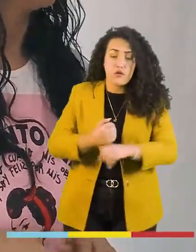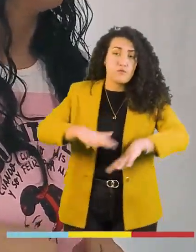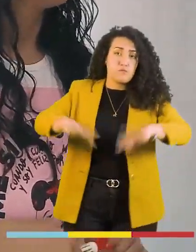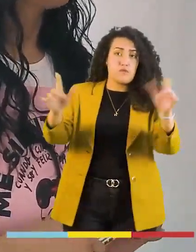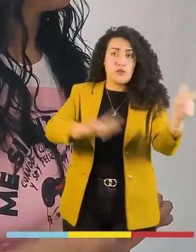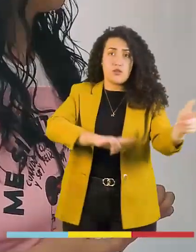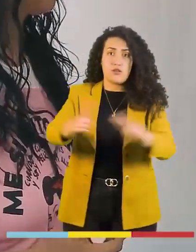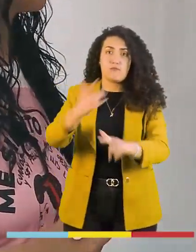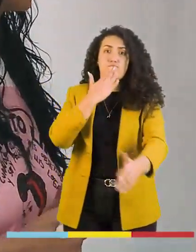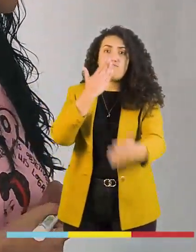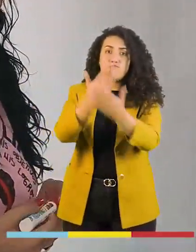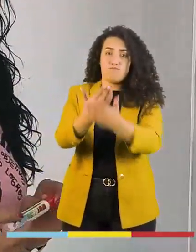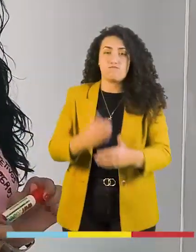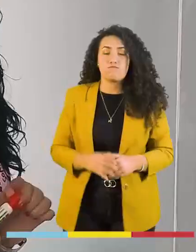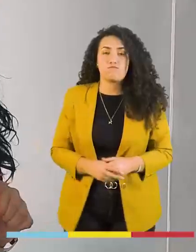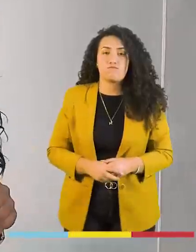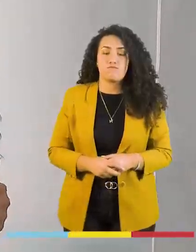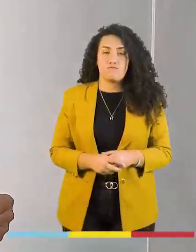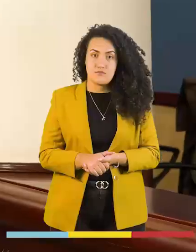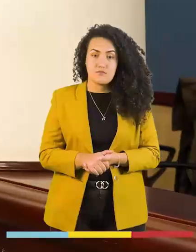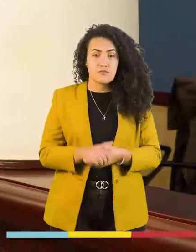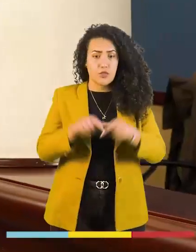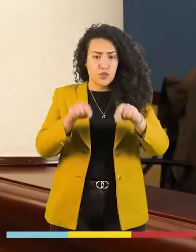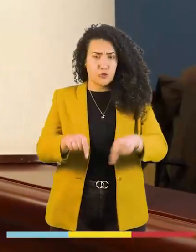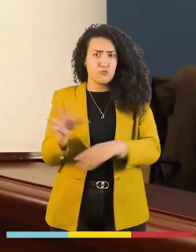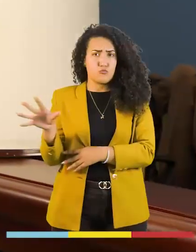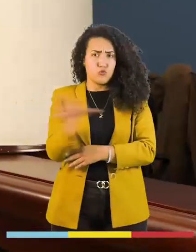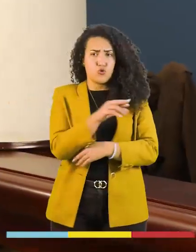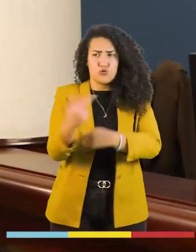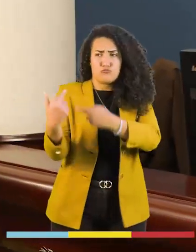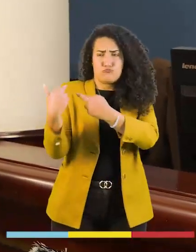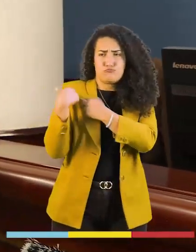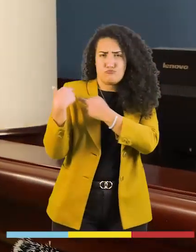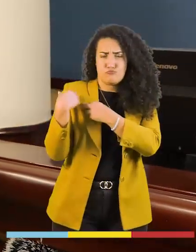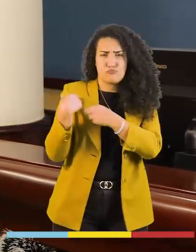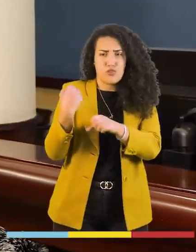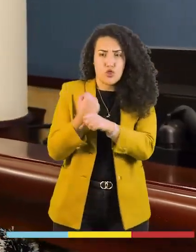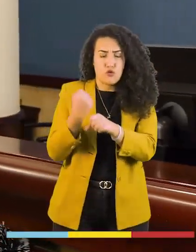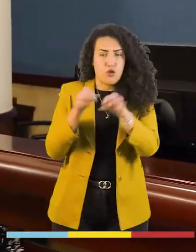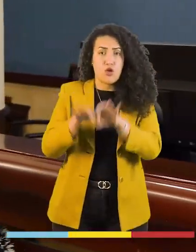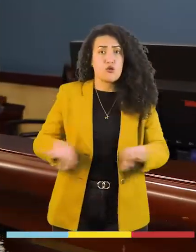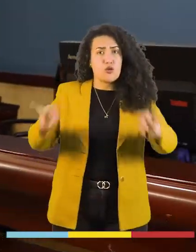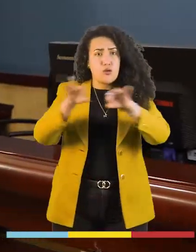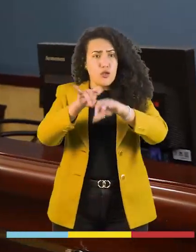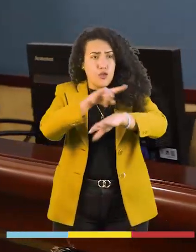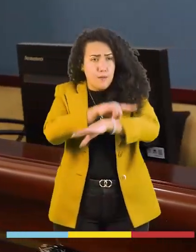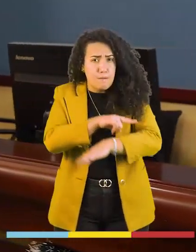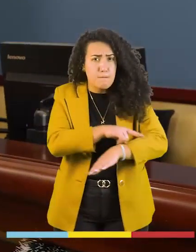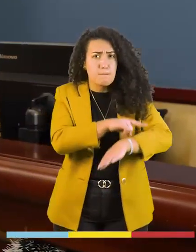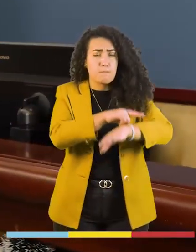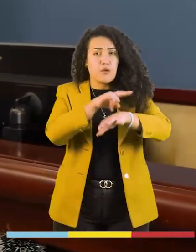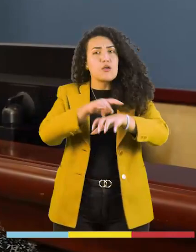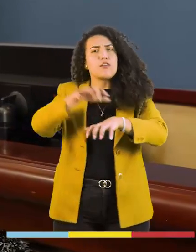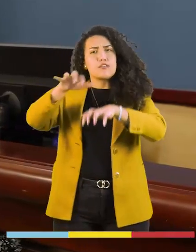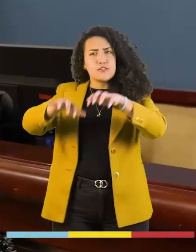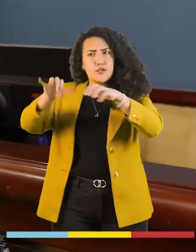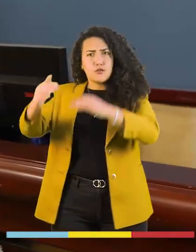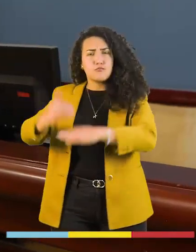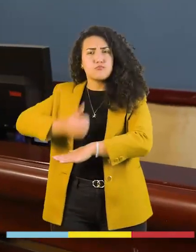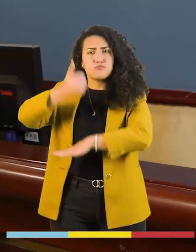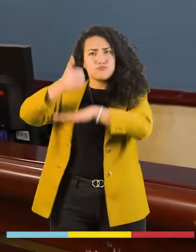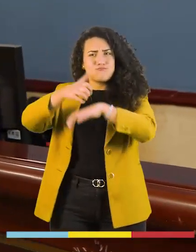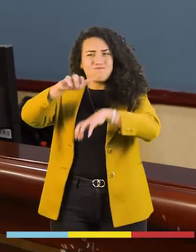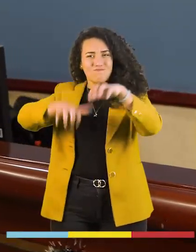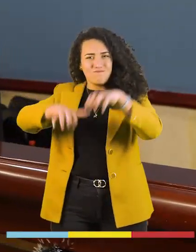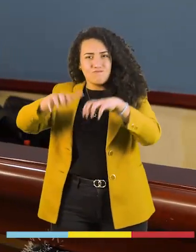y quedamos todos listos. Muchas gracias. Y aquí todos cumplimos un papel muy importante. Celadores, secretarios